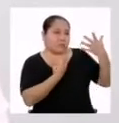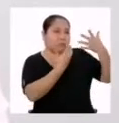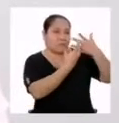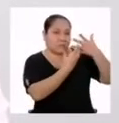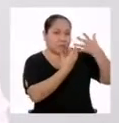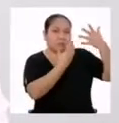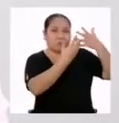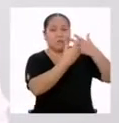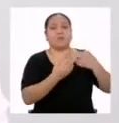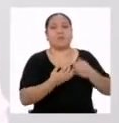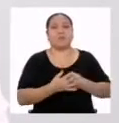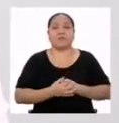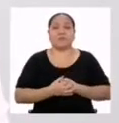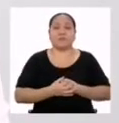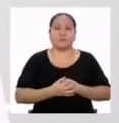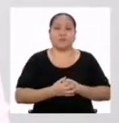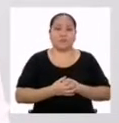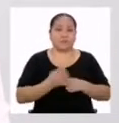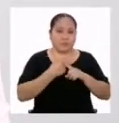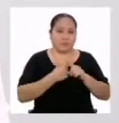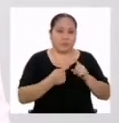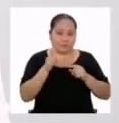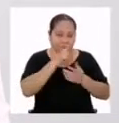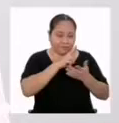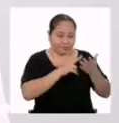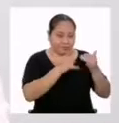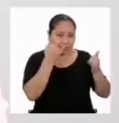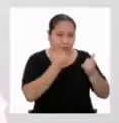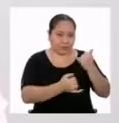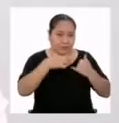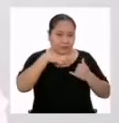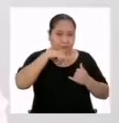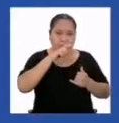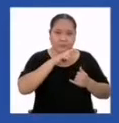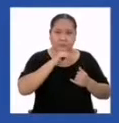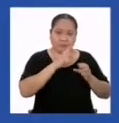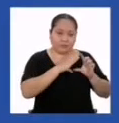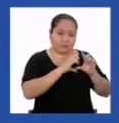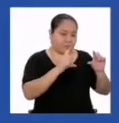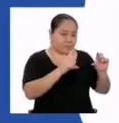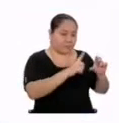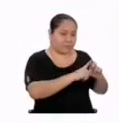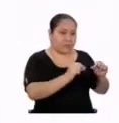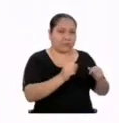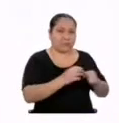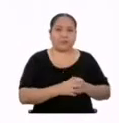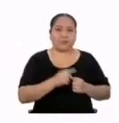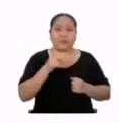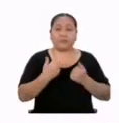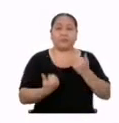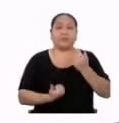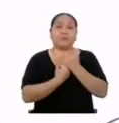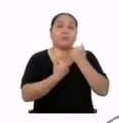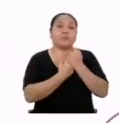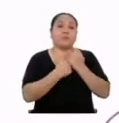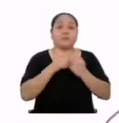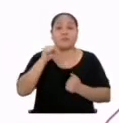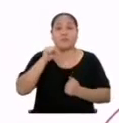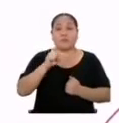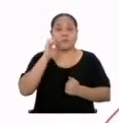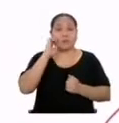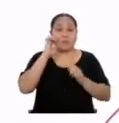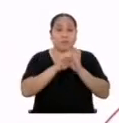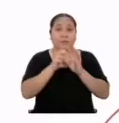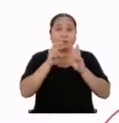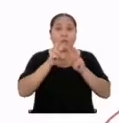los anteriores. Pero leamos el último párrafo antes de sacar conjeturas. La solidaridad, por ejemplo, es un